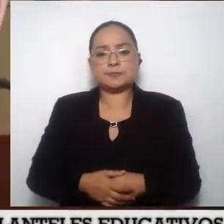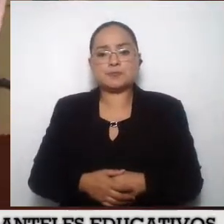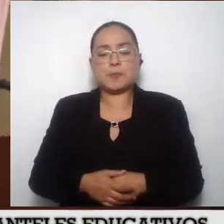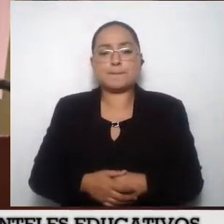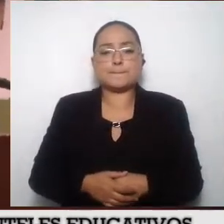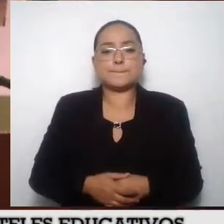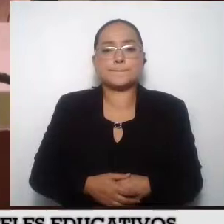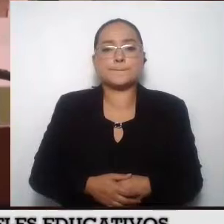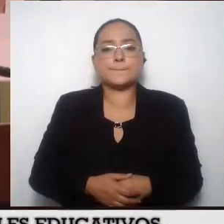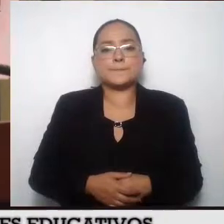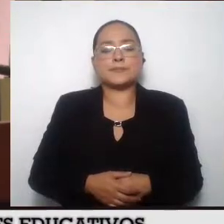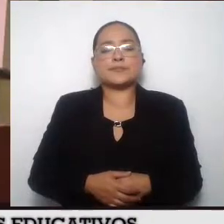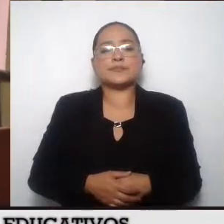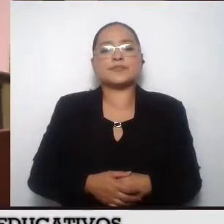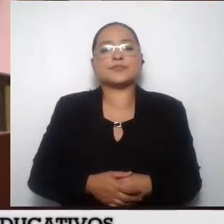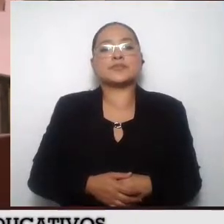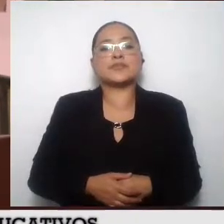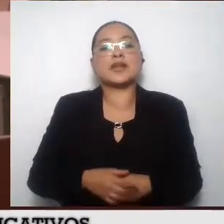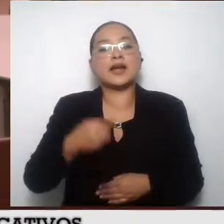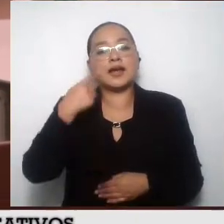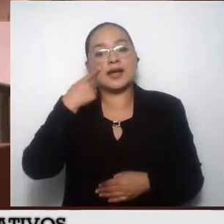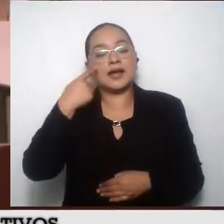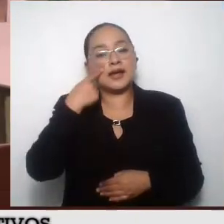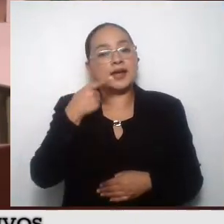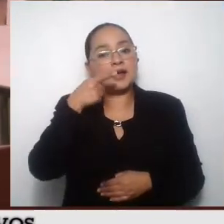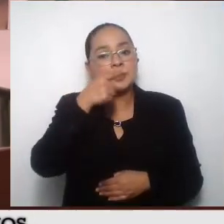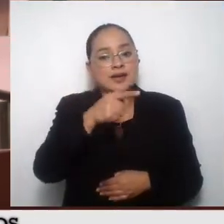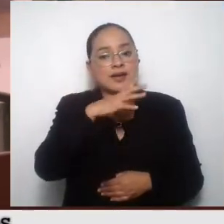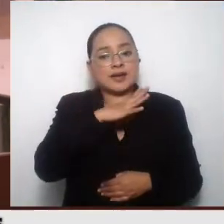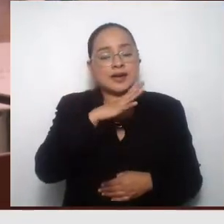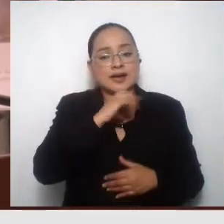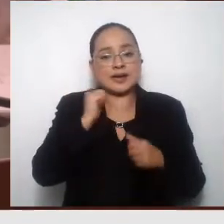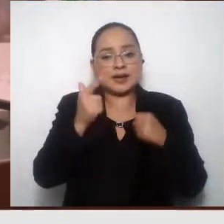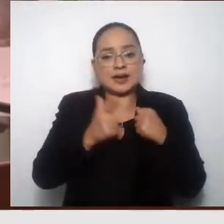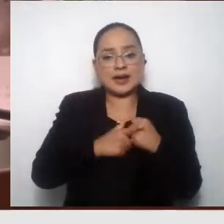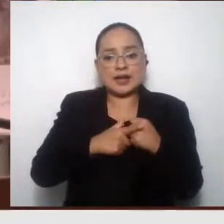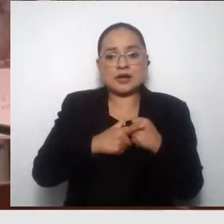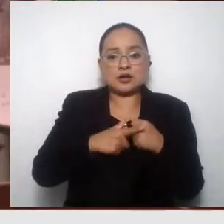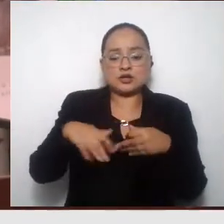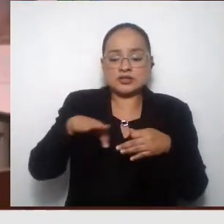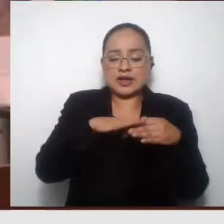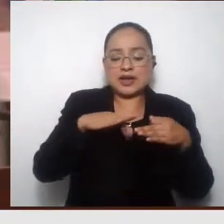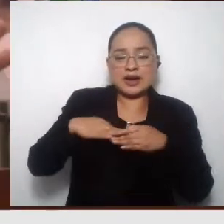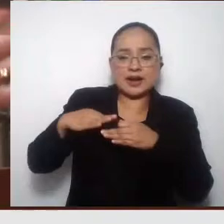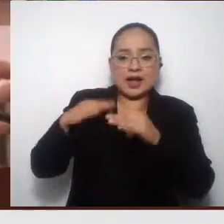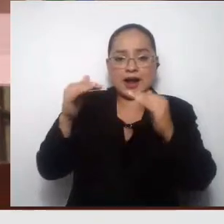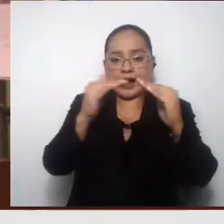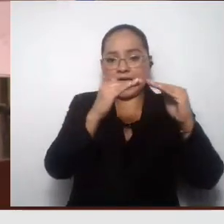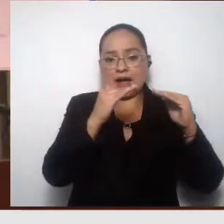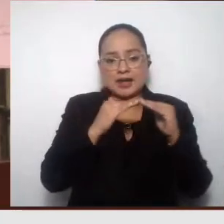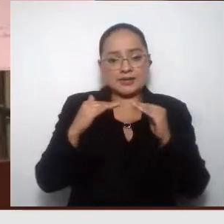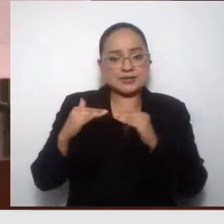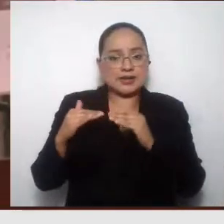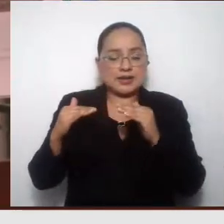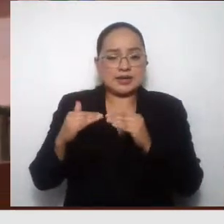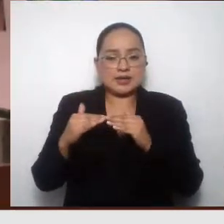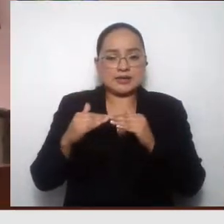Aquí les muestro una parte de las bardas de viviendas que rodean la primaria.